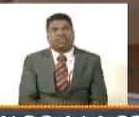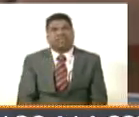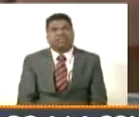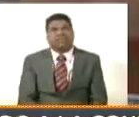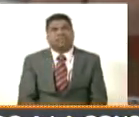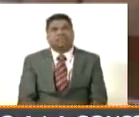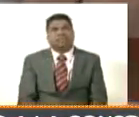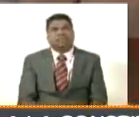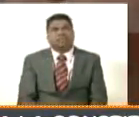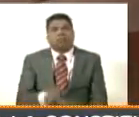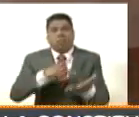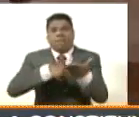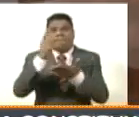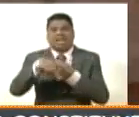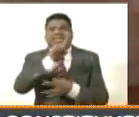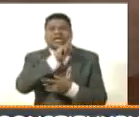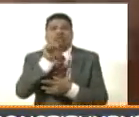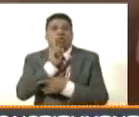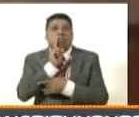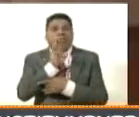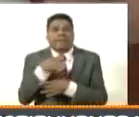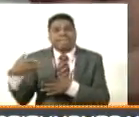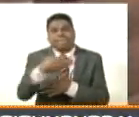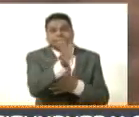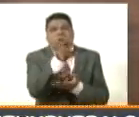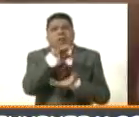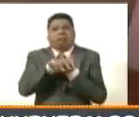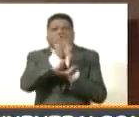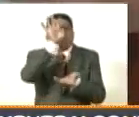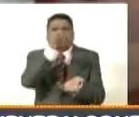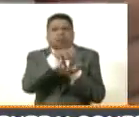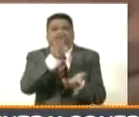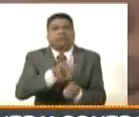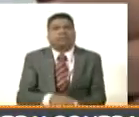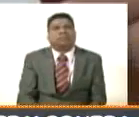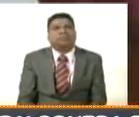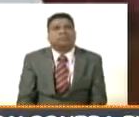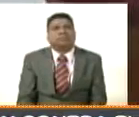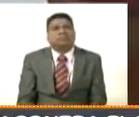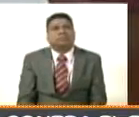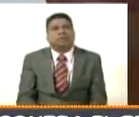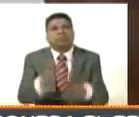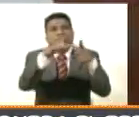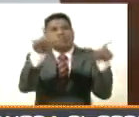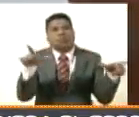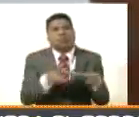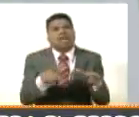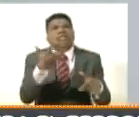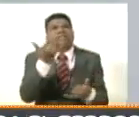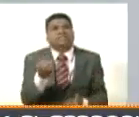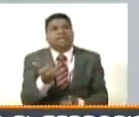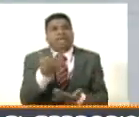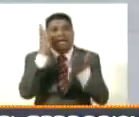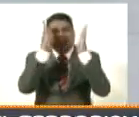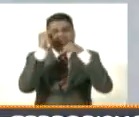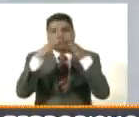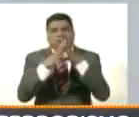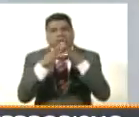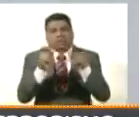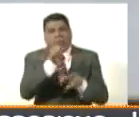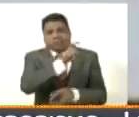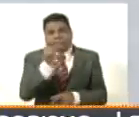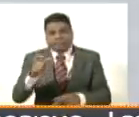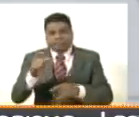Parque de las Ballenas, allá en Maracay. Este sector es un sector que ya está atendido por las autoridades